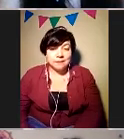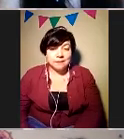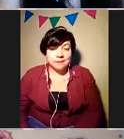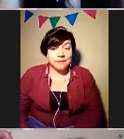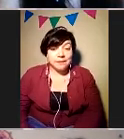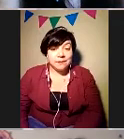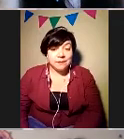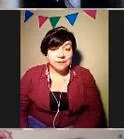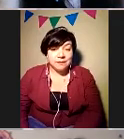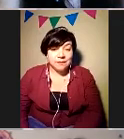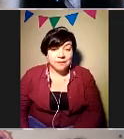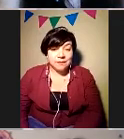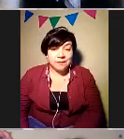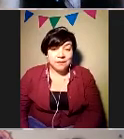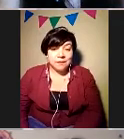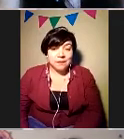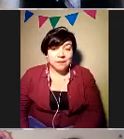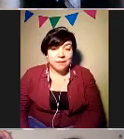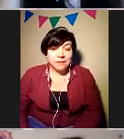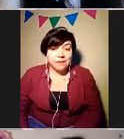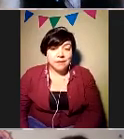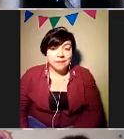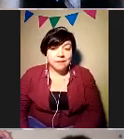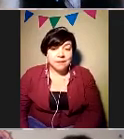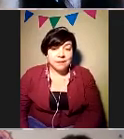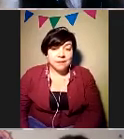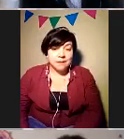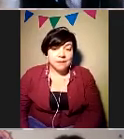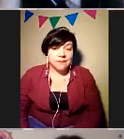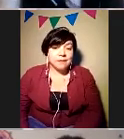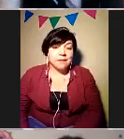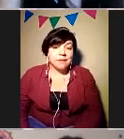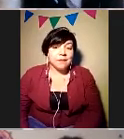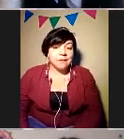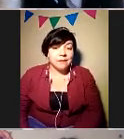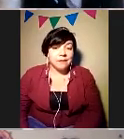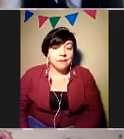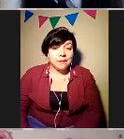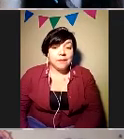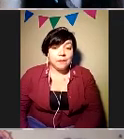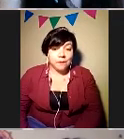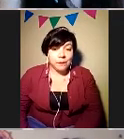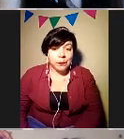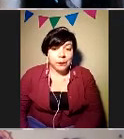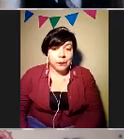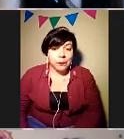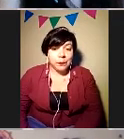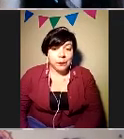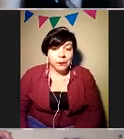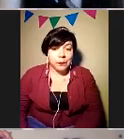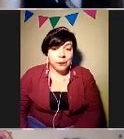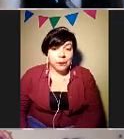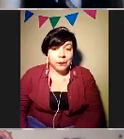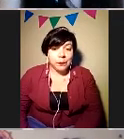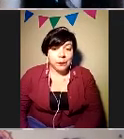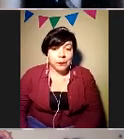prohibido, porque es un escalón que se pierde en la economía capitalista, en que si hiciéramos ropa de cáñamo, la gente no tendría la necesidad de estar comprando